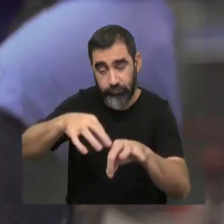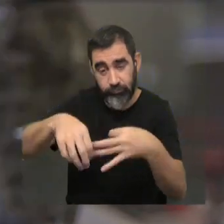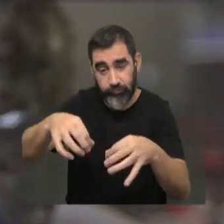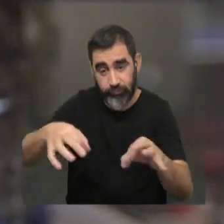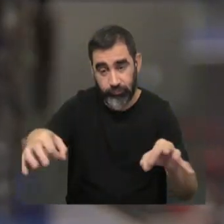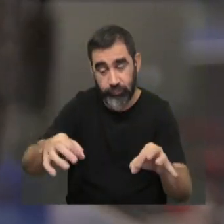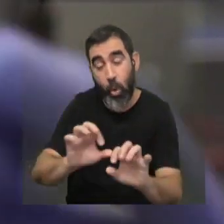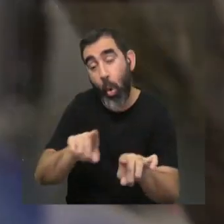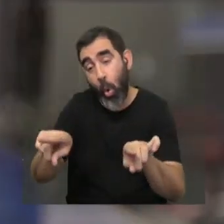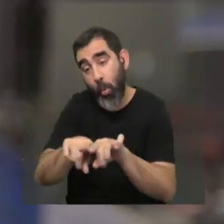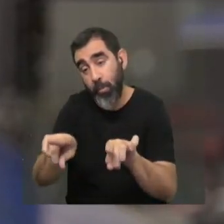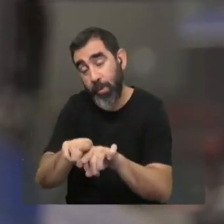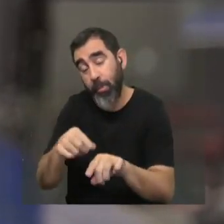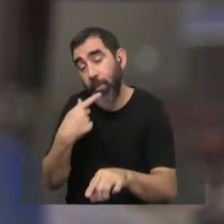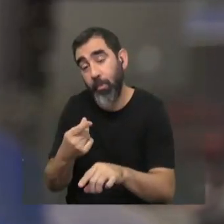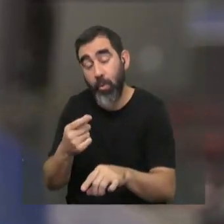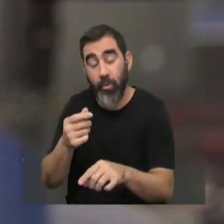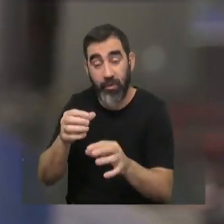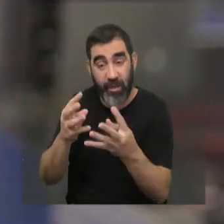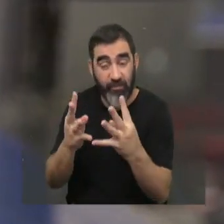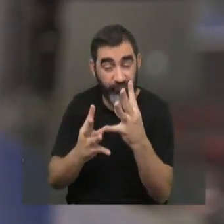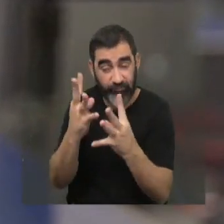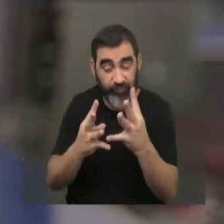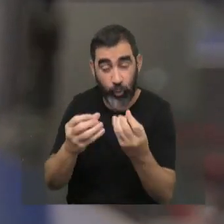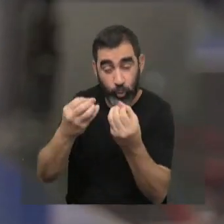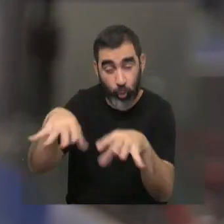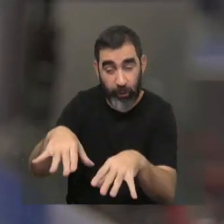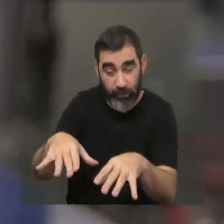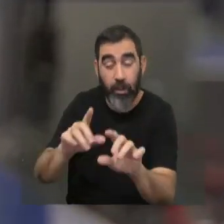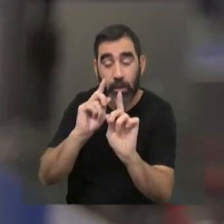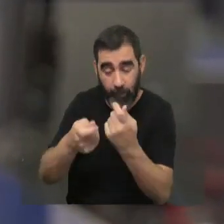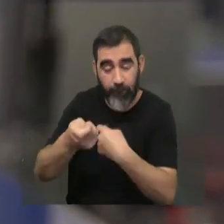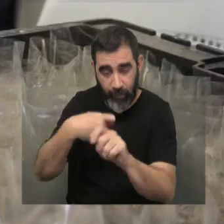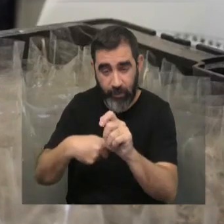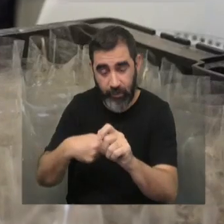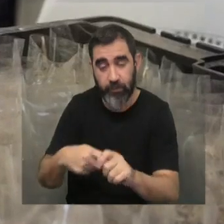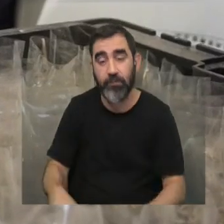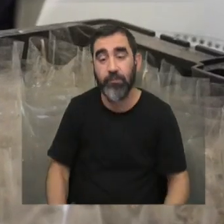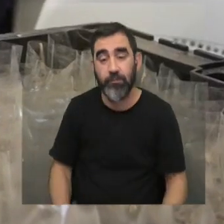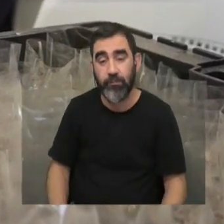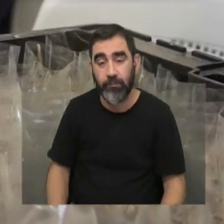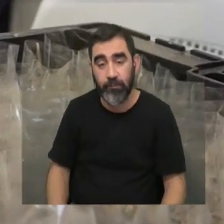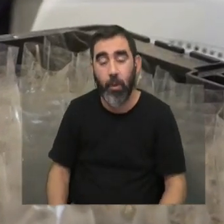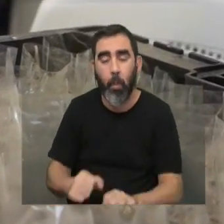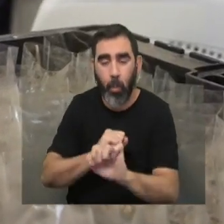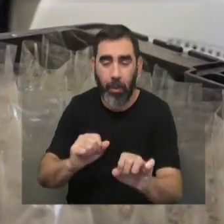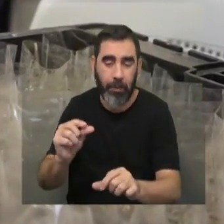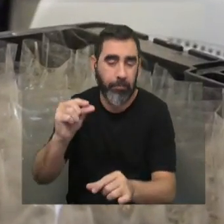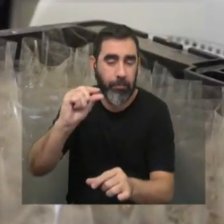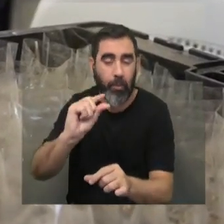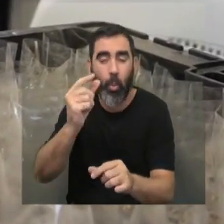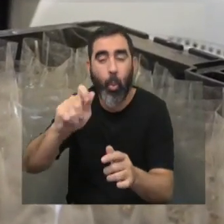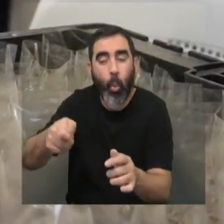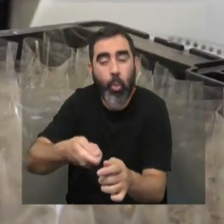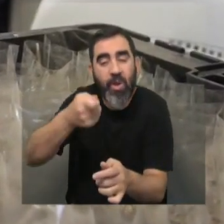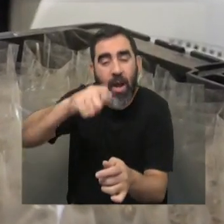O el equivalente, que es la hierba suelta, que también se vende y se comercializa, que eso se puede poner una